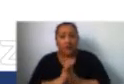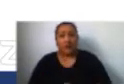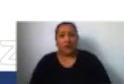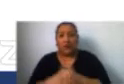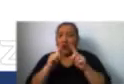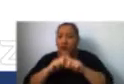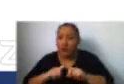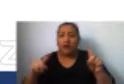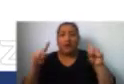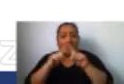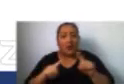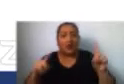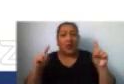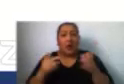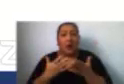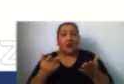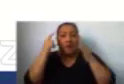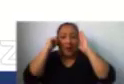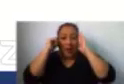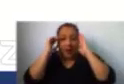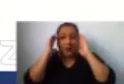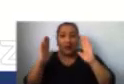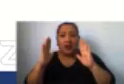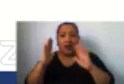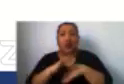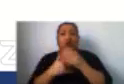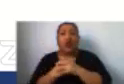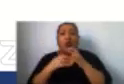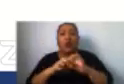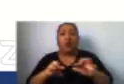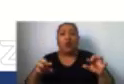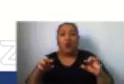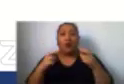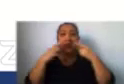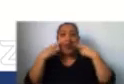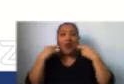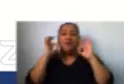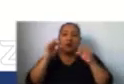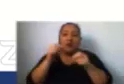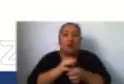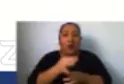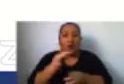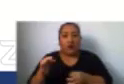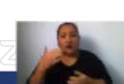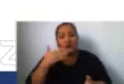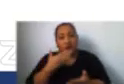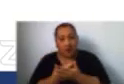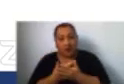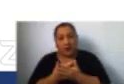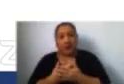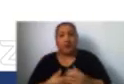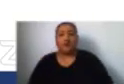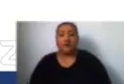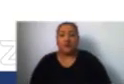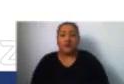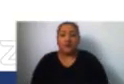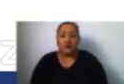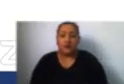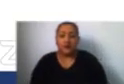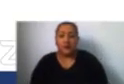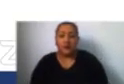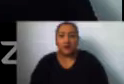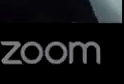acciones para atender los pueblos indígenas en la región. Muchísimas gracias. Muchas gracias,